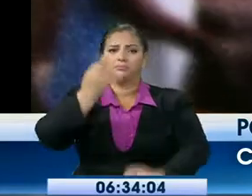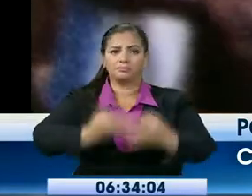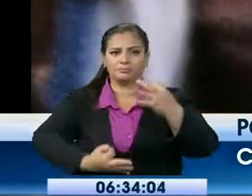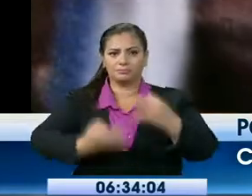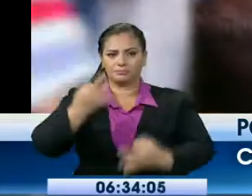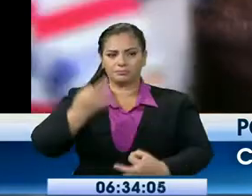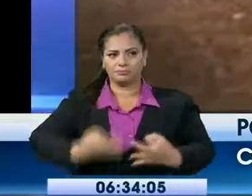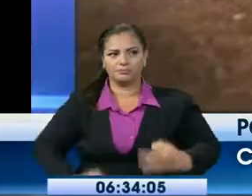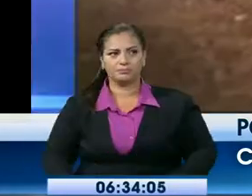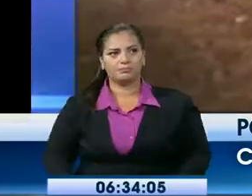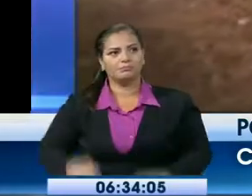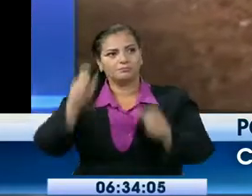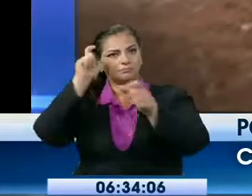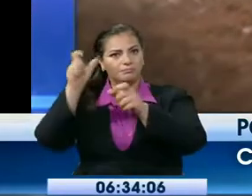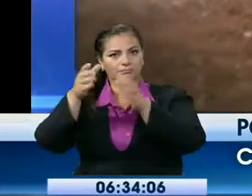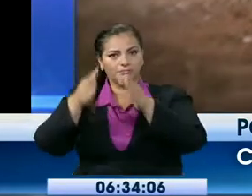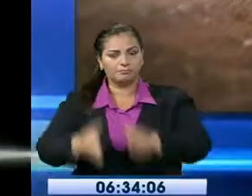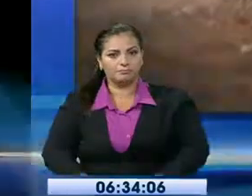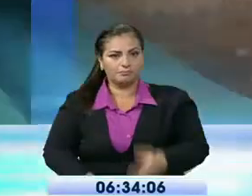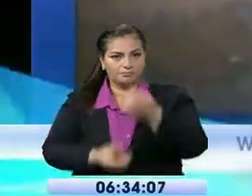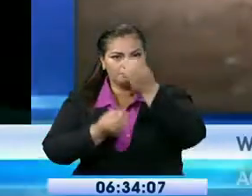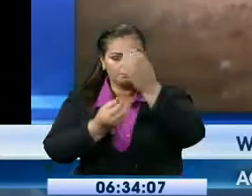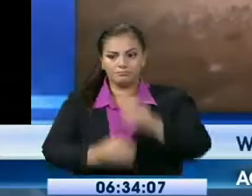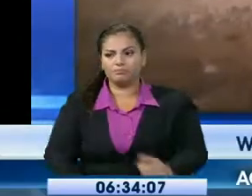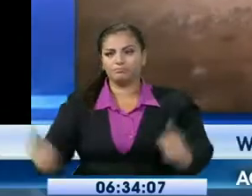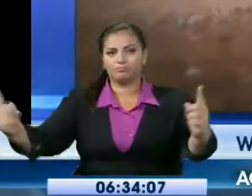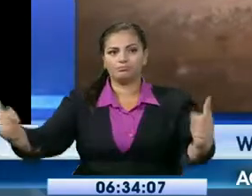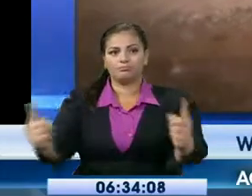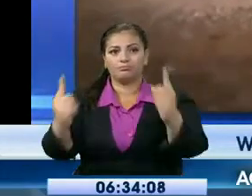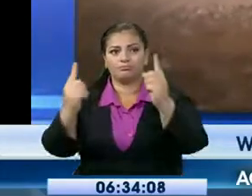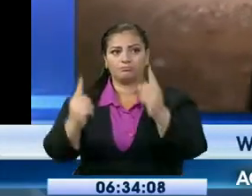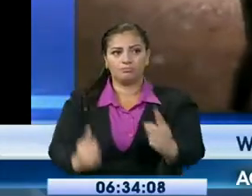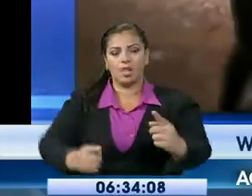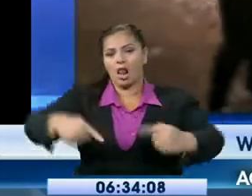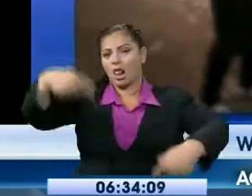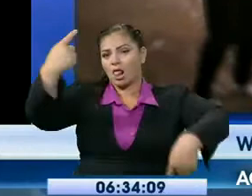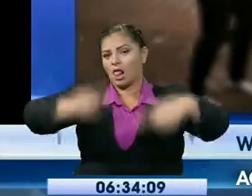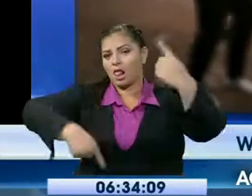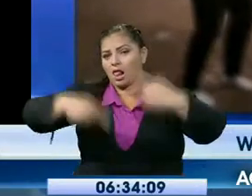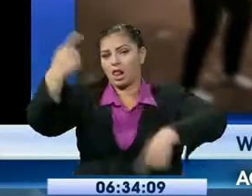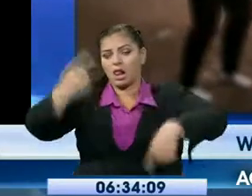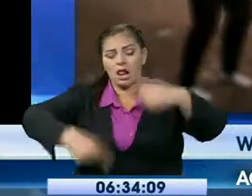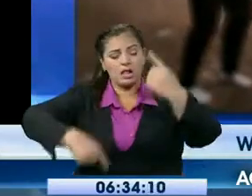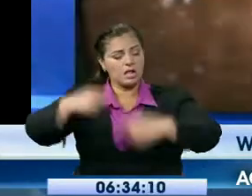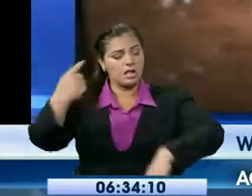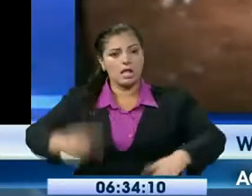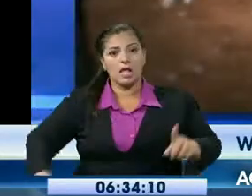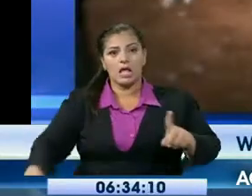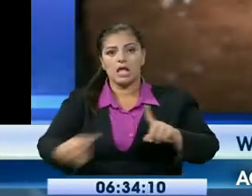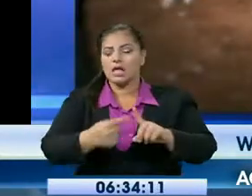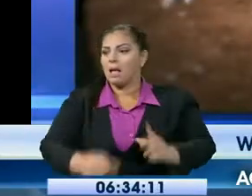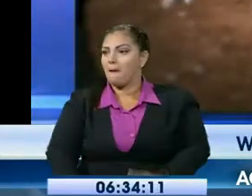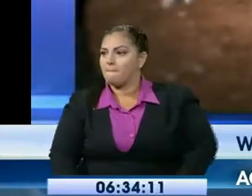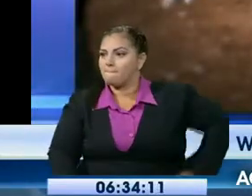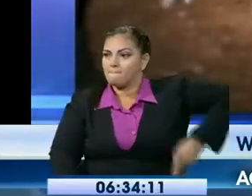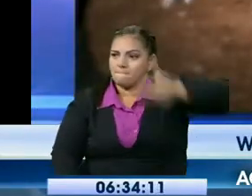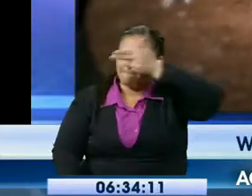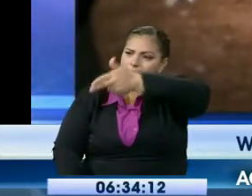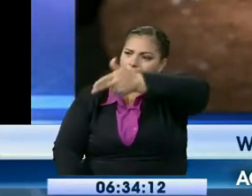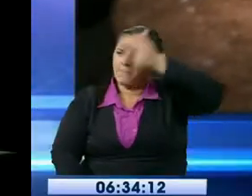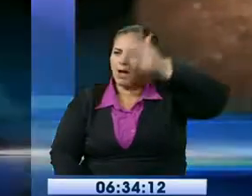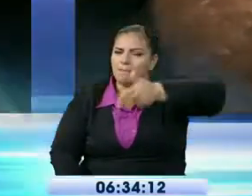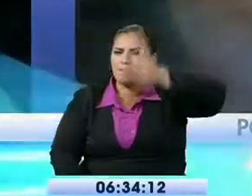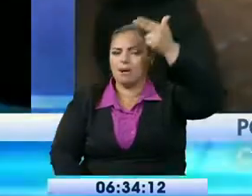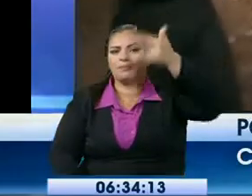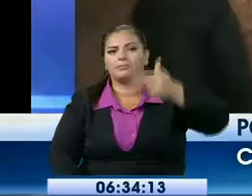otra persona, ha procedido a dispararle en la humanidad de este ciudadano. Al llevarlo inmediatamente al hospital Guayaquil, falleció.